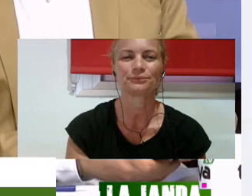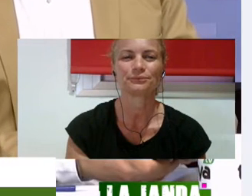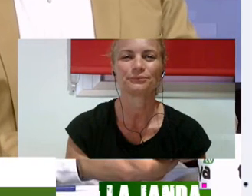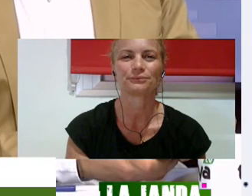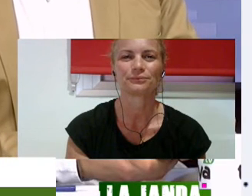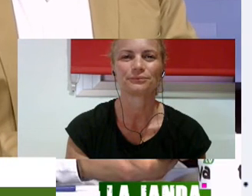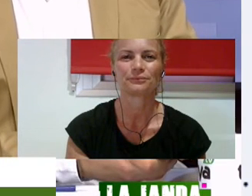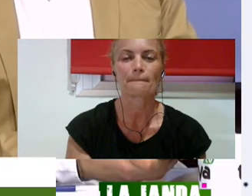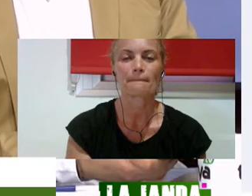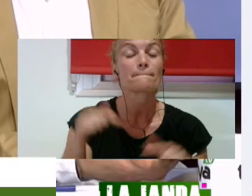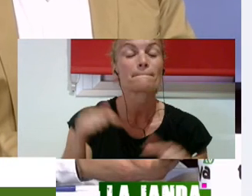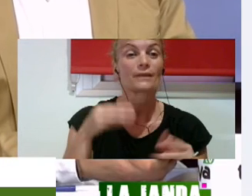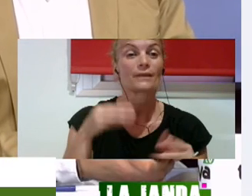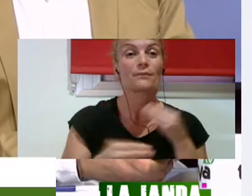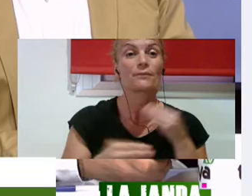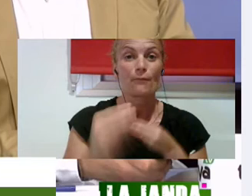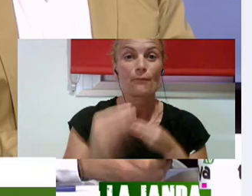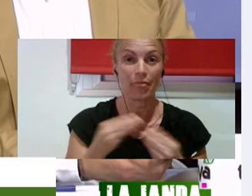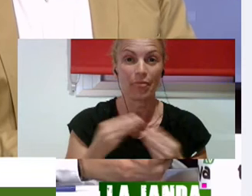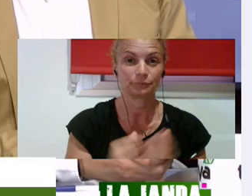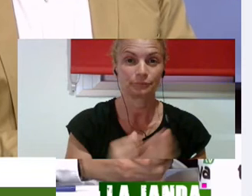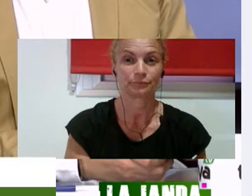vamos a hacer